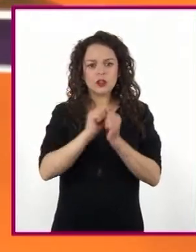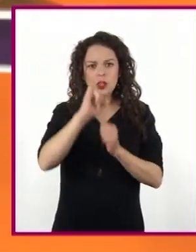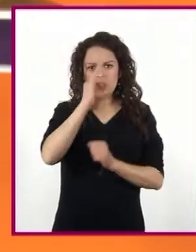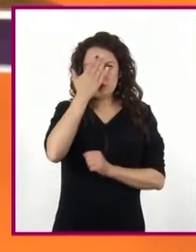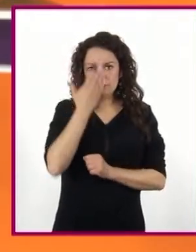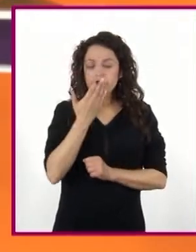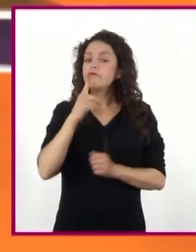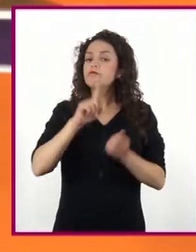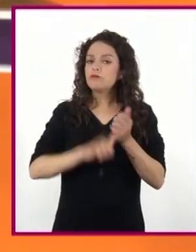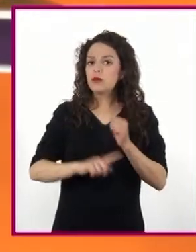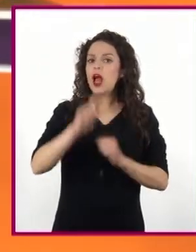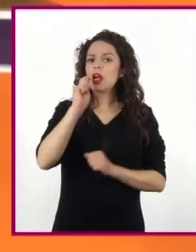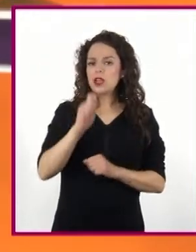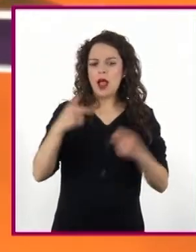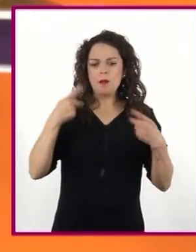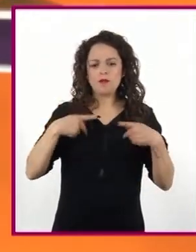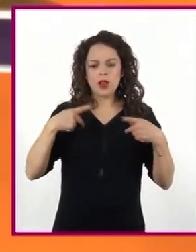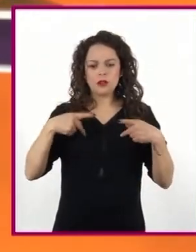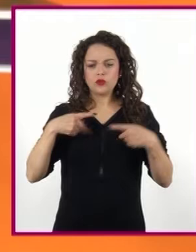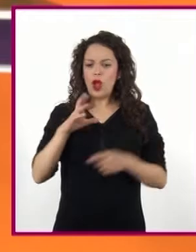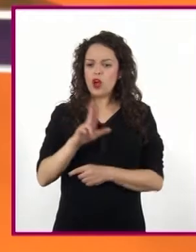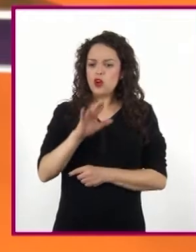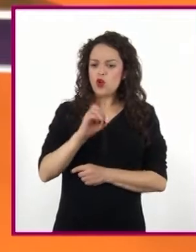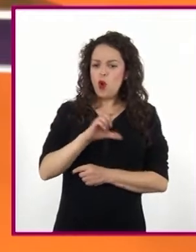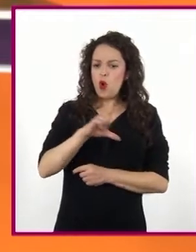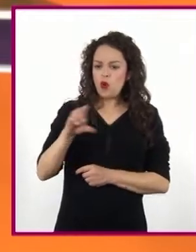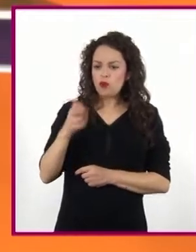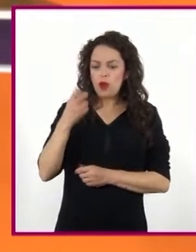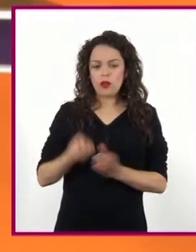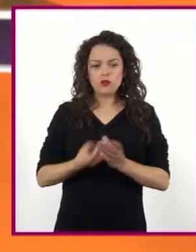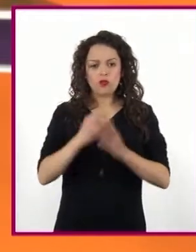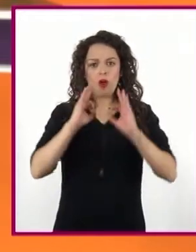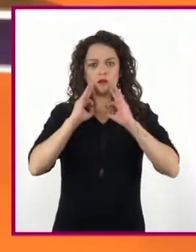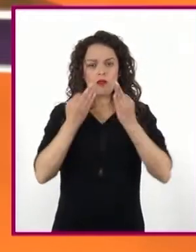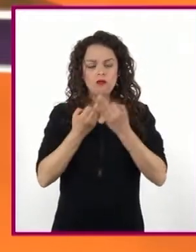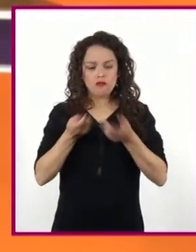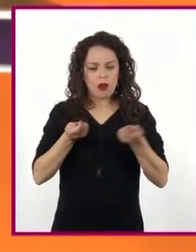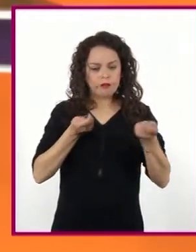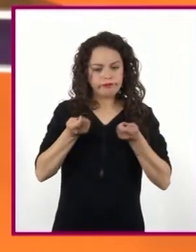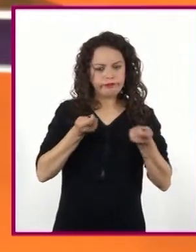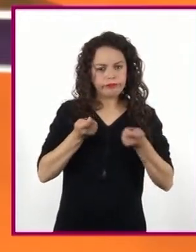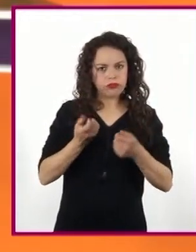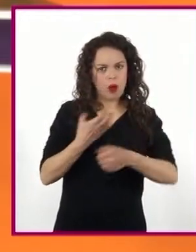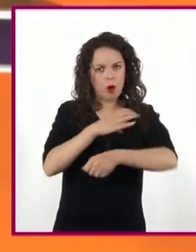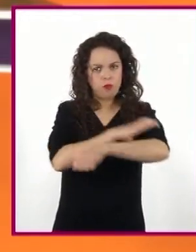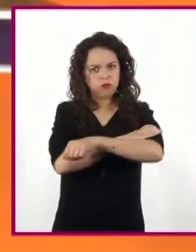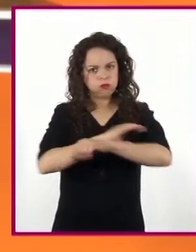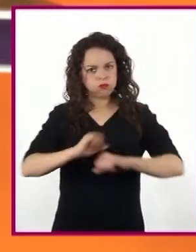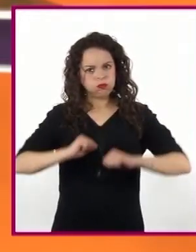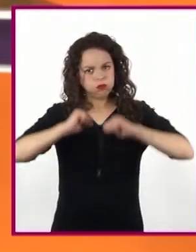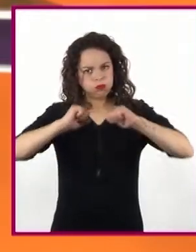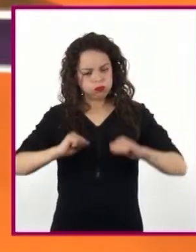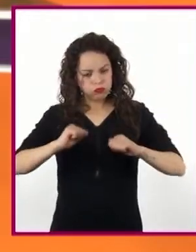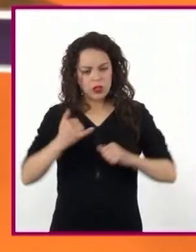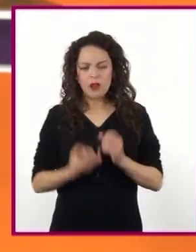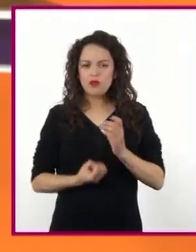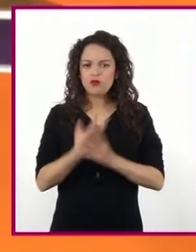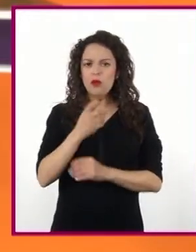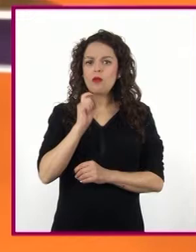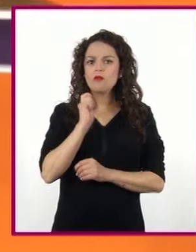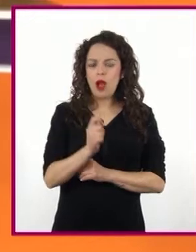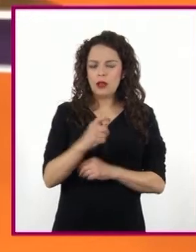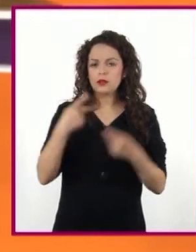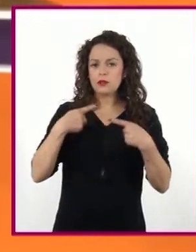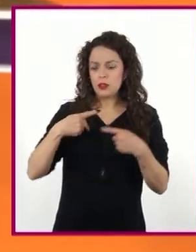élites criollas, dando comienzo a nuevas formas de ejercer el poder y nuevas relaciones entre los gobernantes con sus